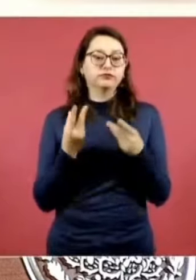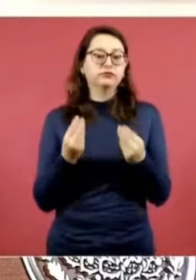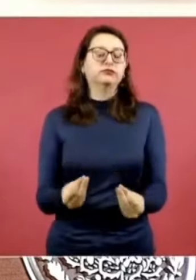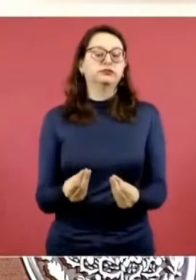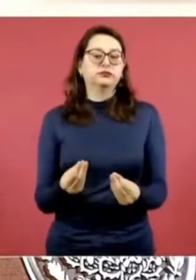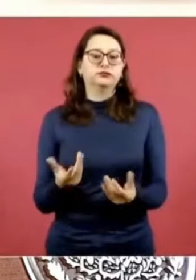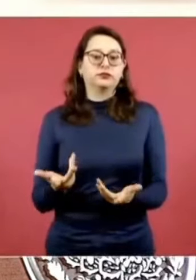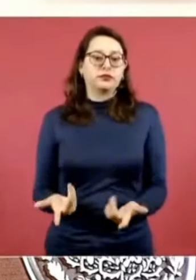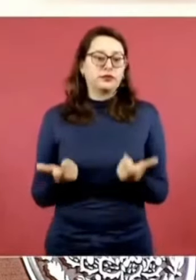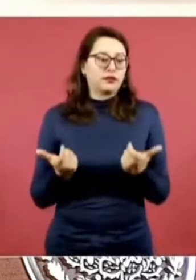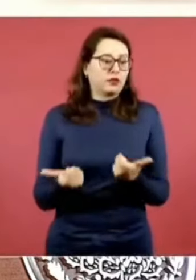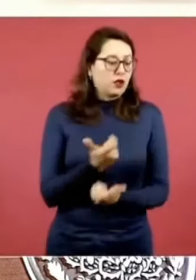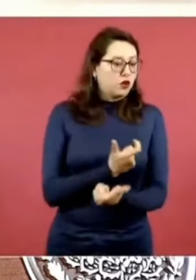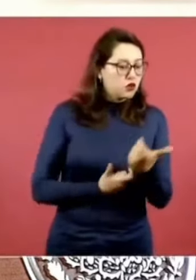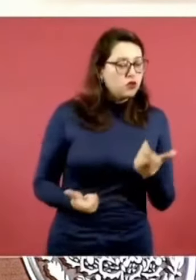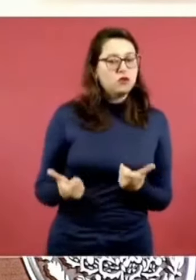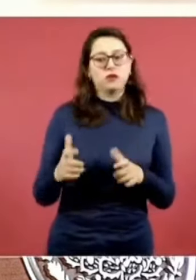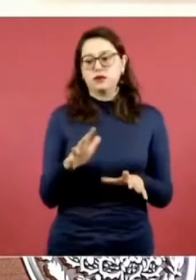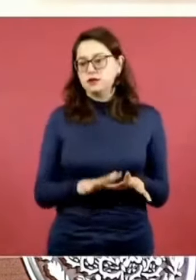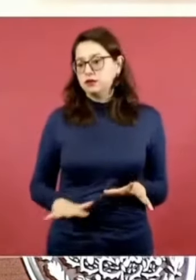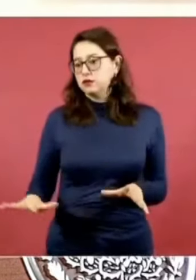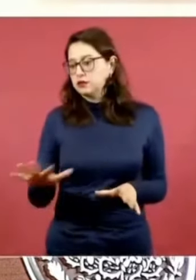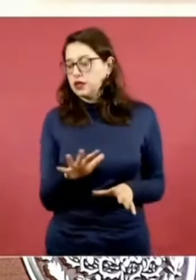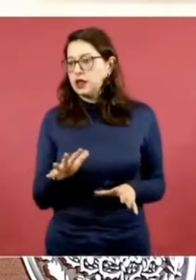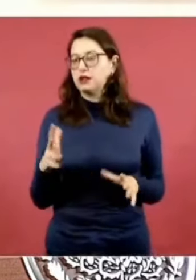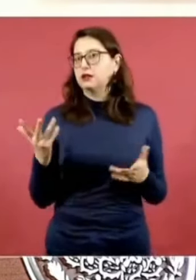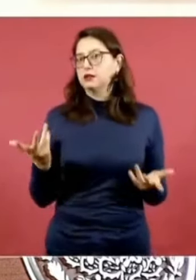económica, social en el mundo.